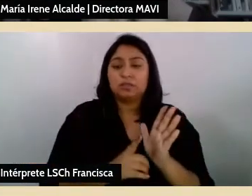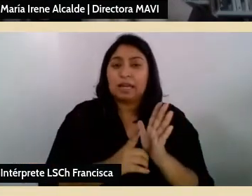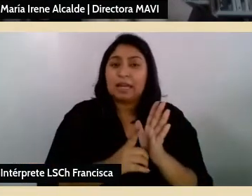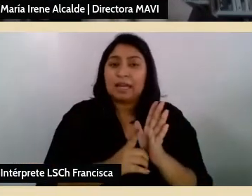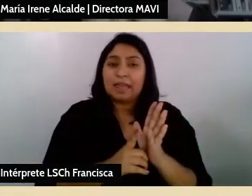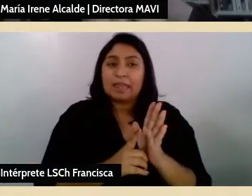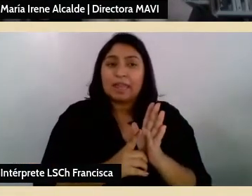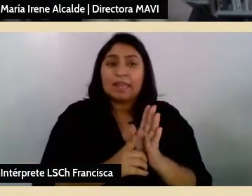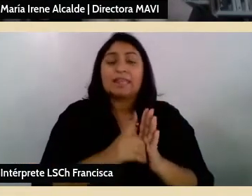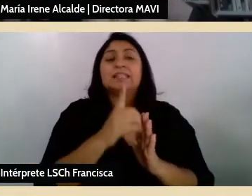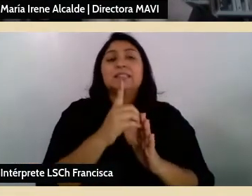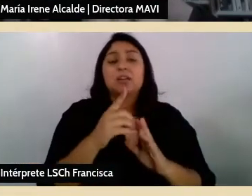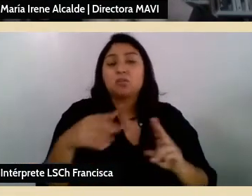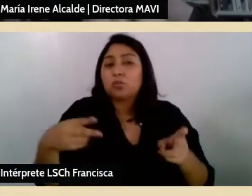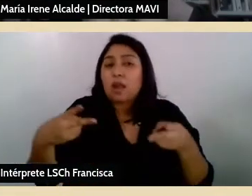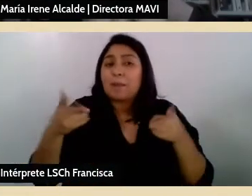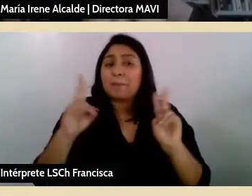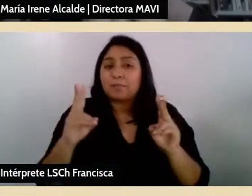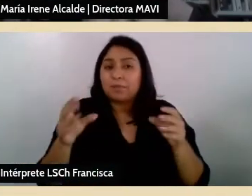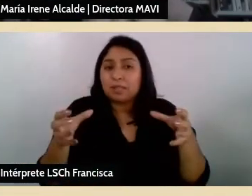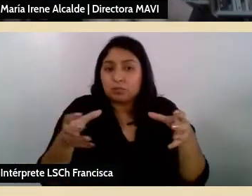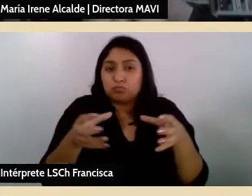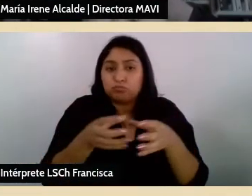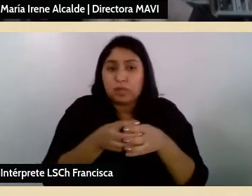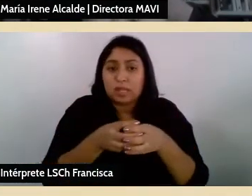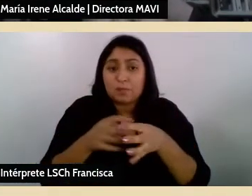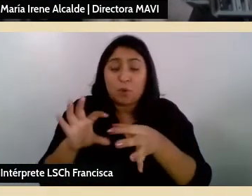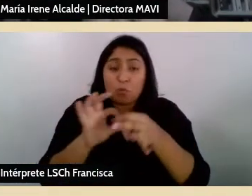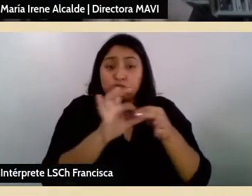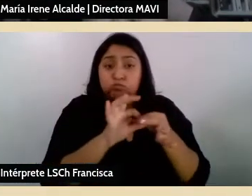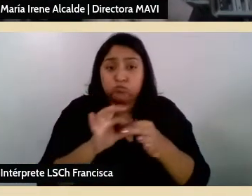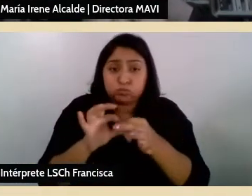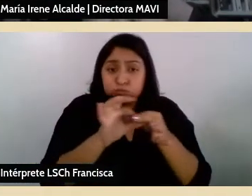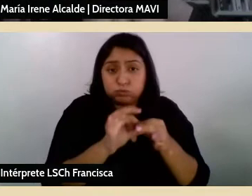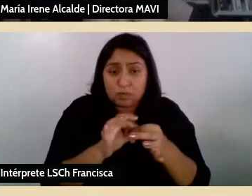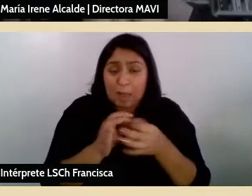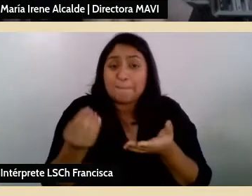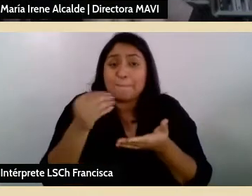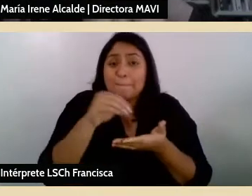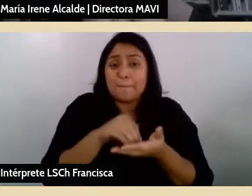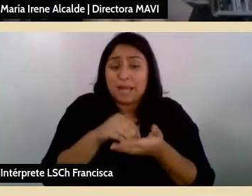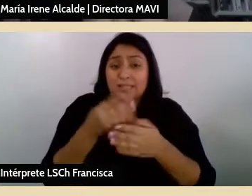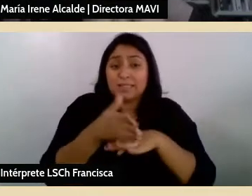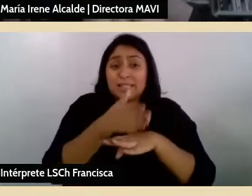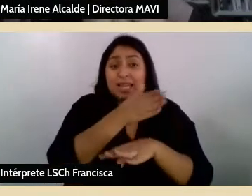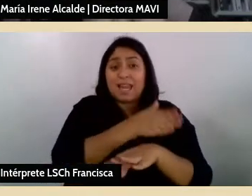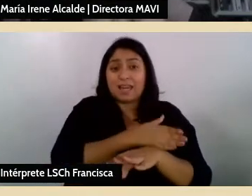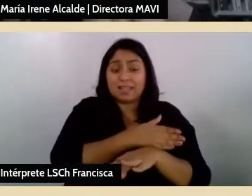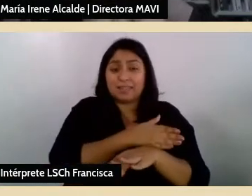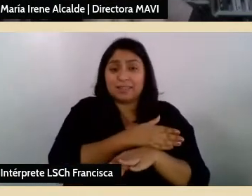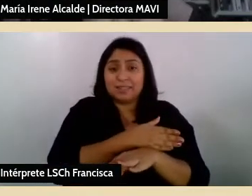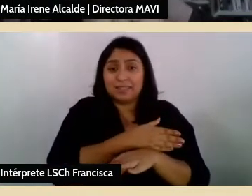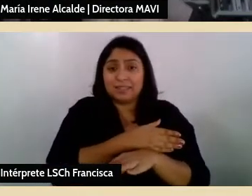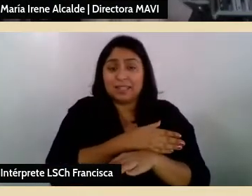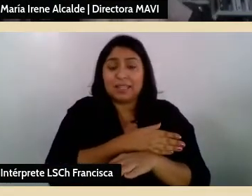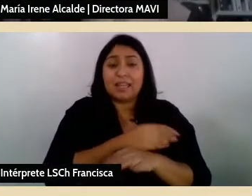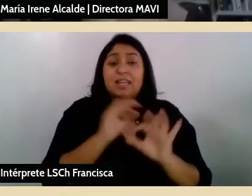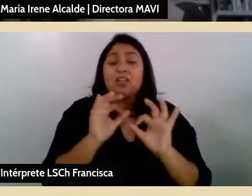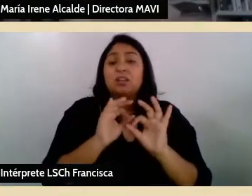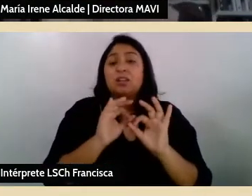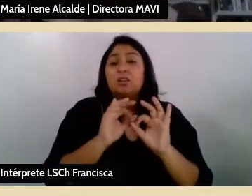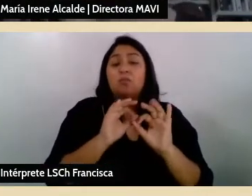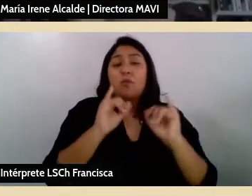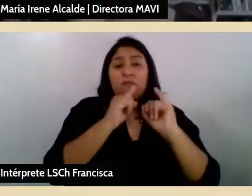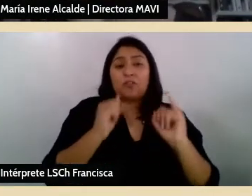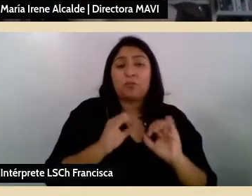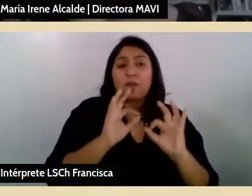ha permitido que el equipo se una más que lo que era antes, como en esta normalidad? Y